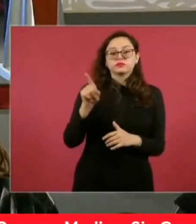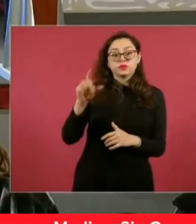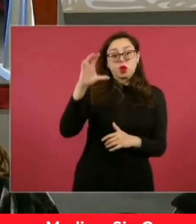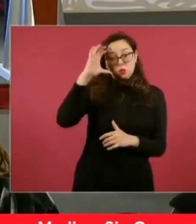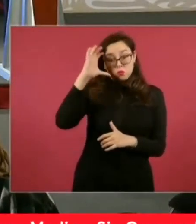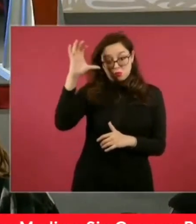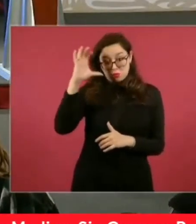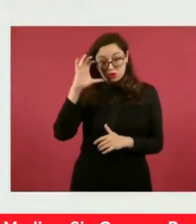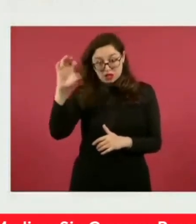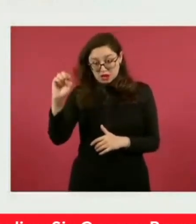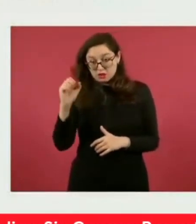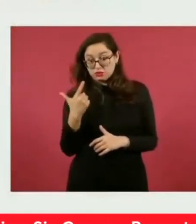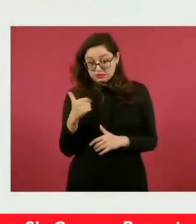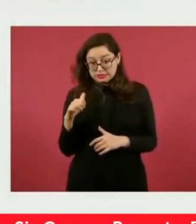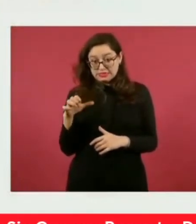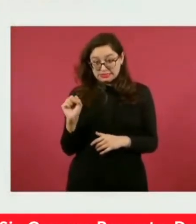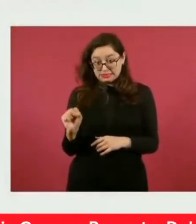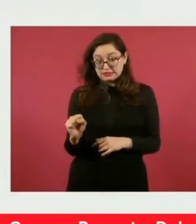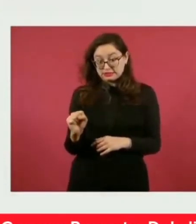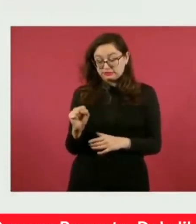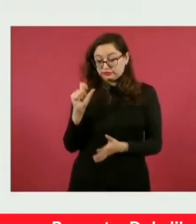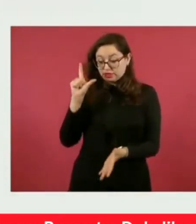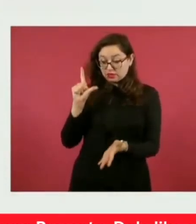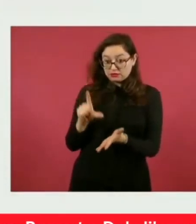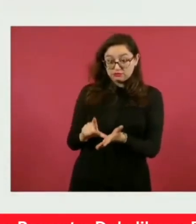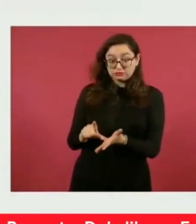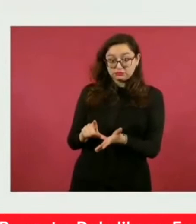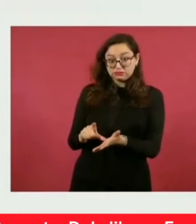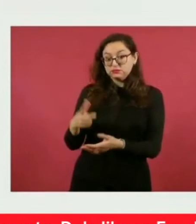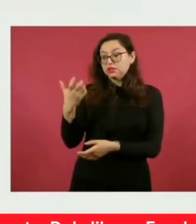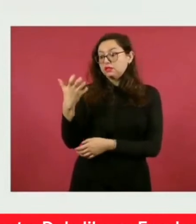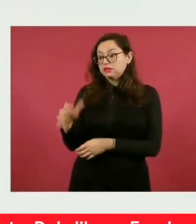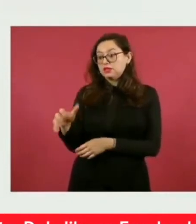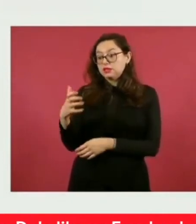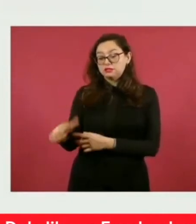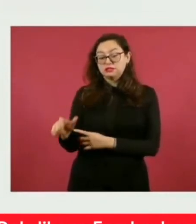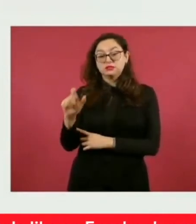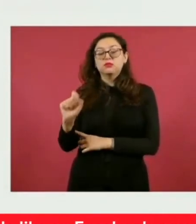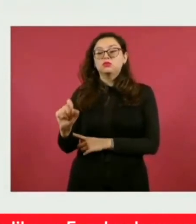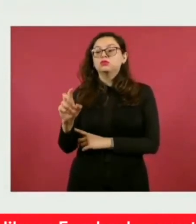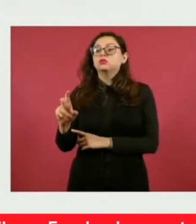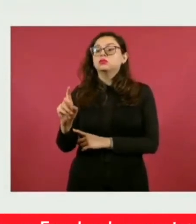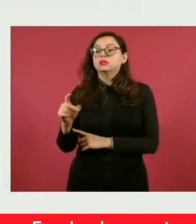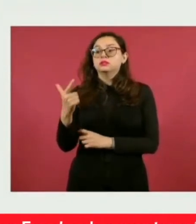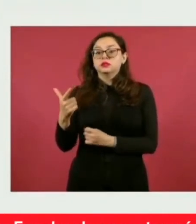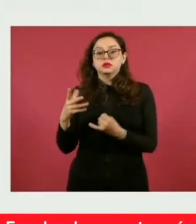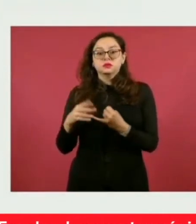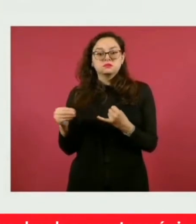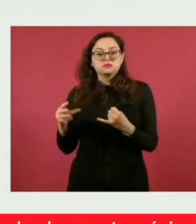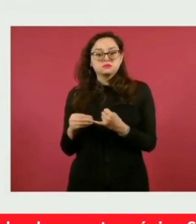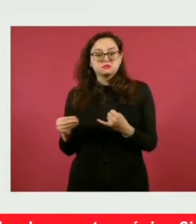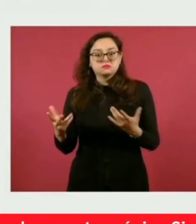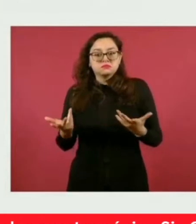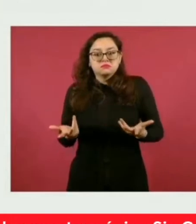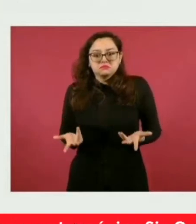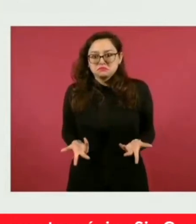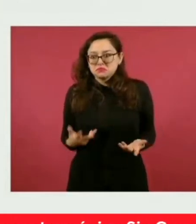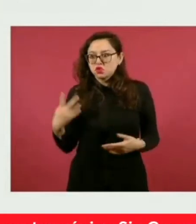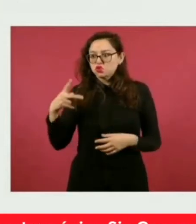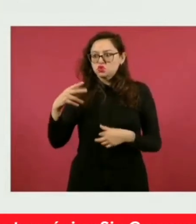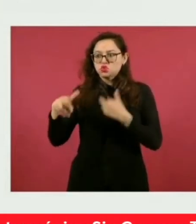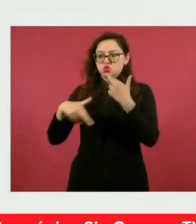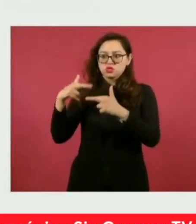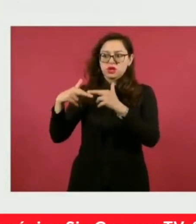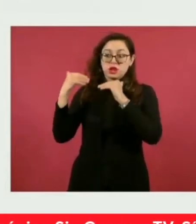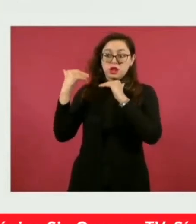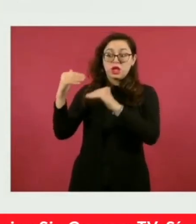Morelos, ofreció el litro de gas en 10 pesos con 37 centavos, cuando el máximo en su región